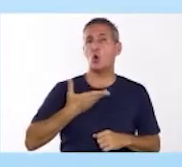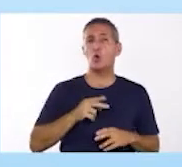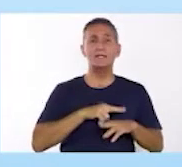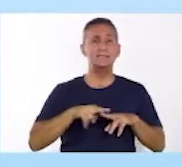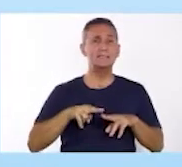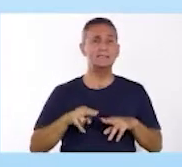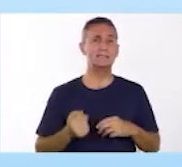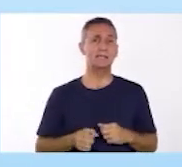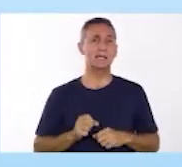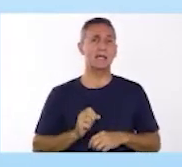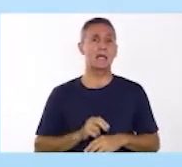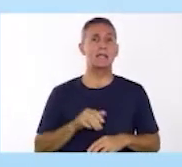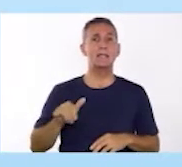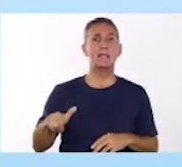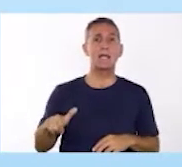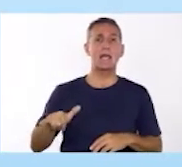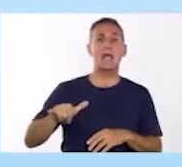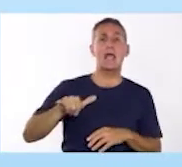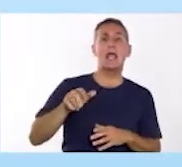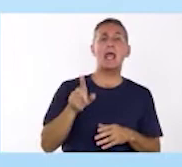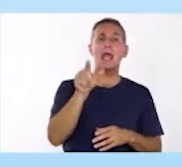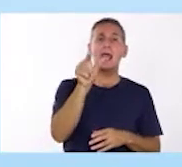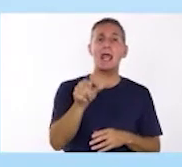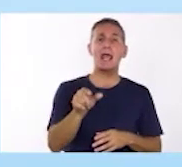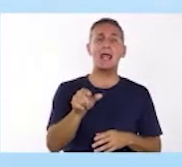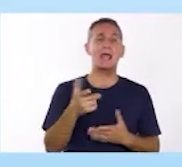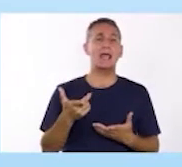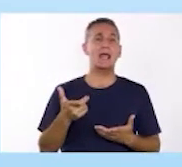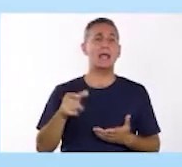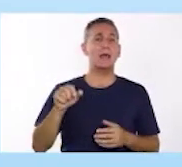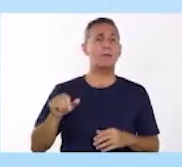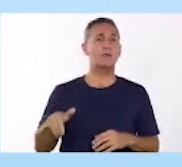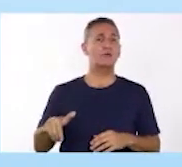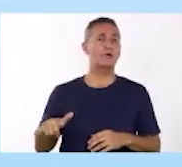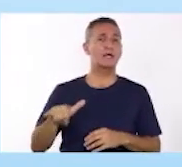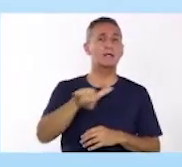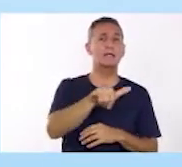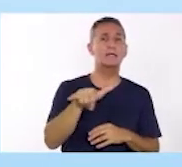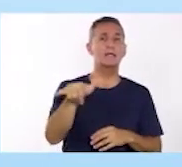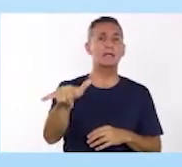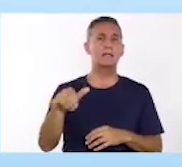del viajante de comercio Gregorio Samsa, que en un buen día se